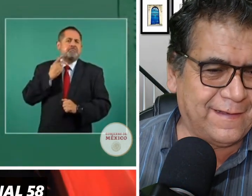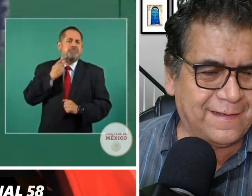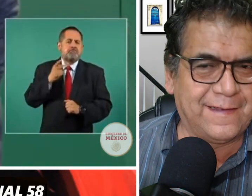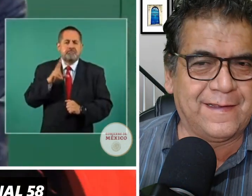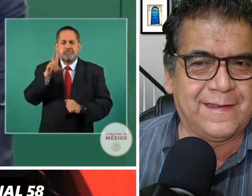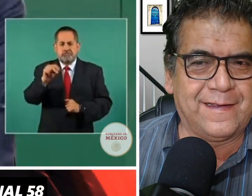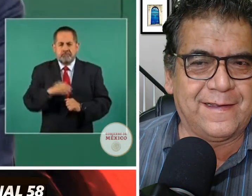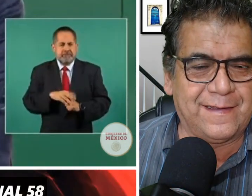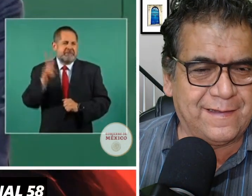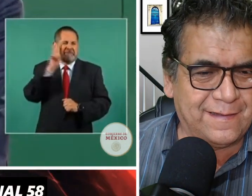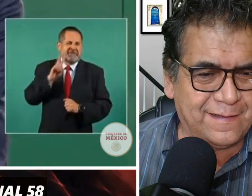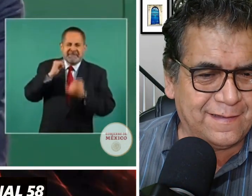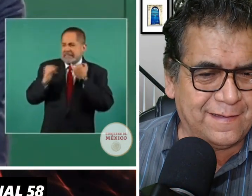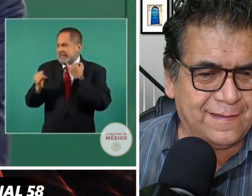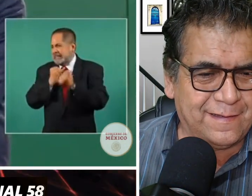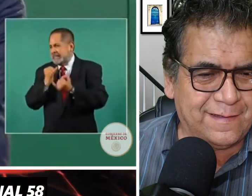me voy a colar,